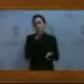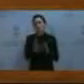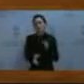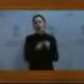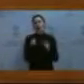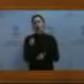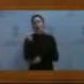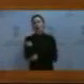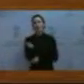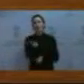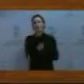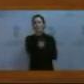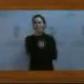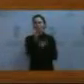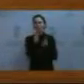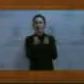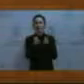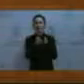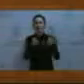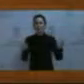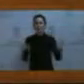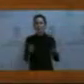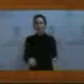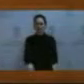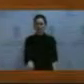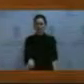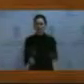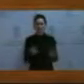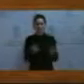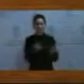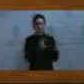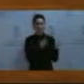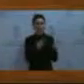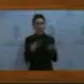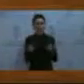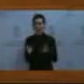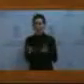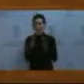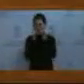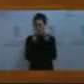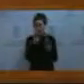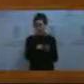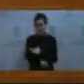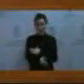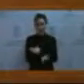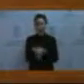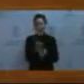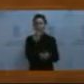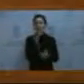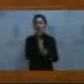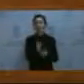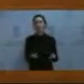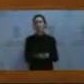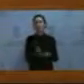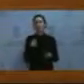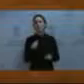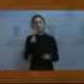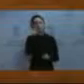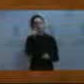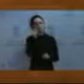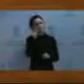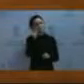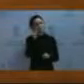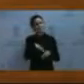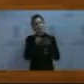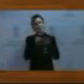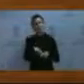de cuestiones, pasa de puntillas por todos los temas. Podemos poner algunos ejemplos, como ocurre con las inspecciones extraordinarias o con